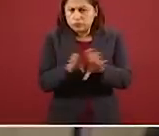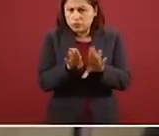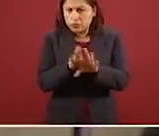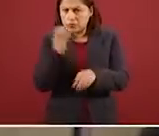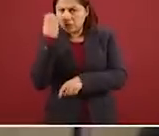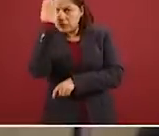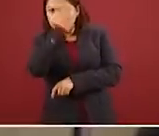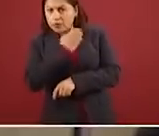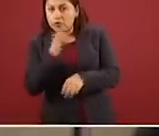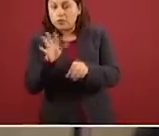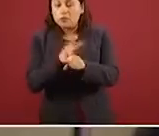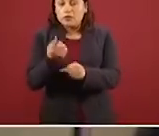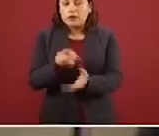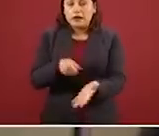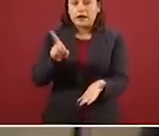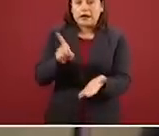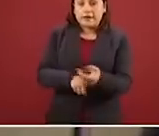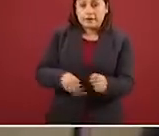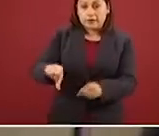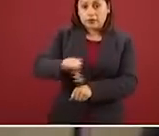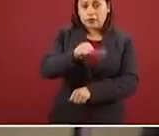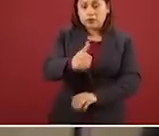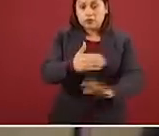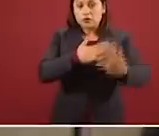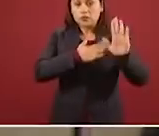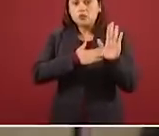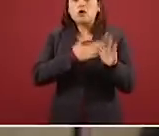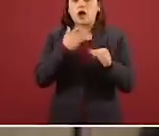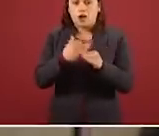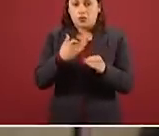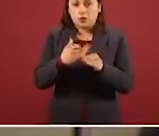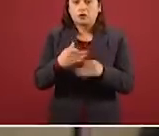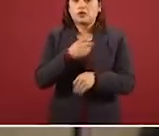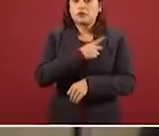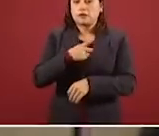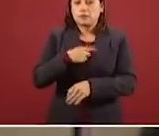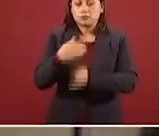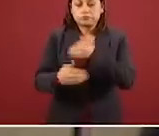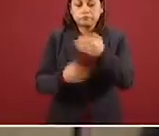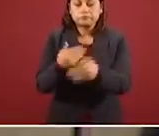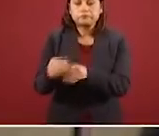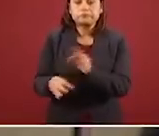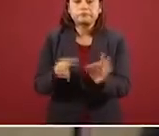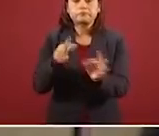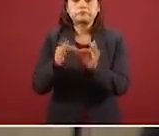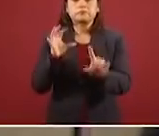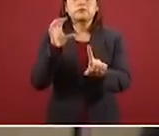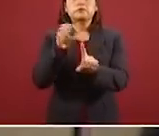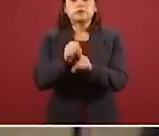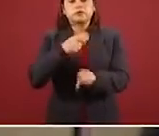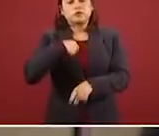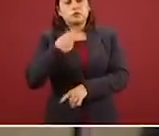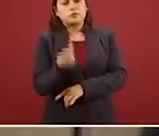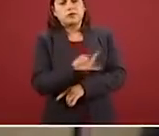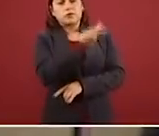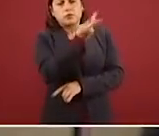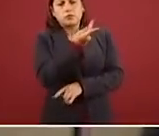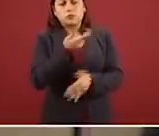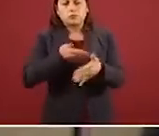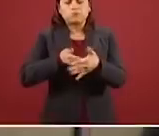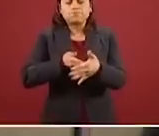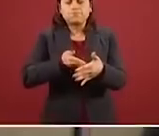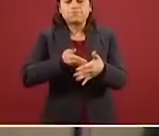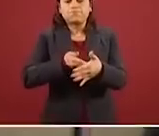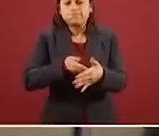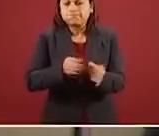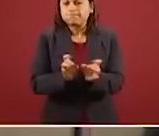que está en proceso de cumplirse? ¿Cuáles han sido, digamos, las principales trabas que ha tenido o dificultades